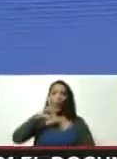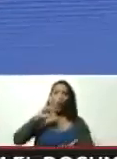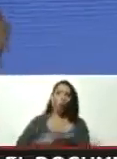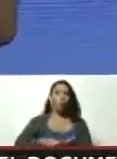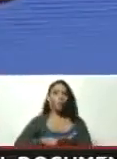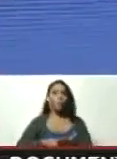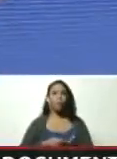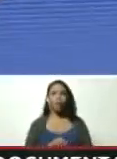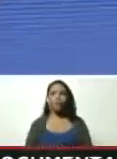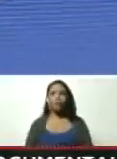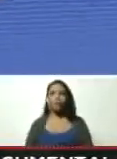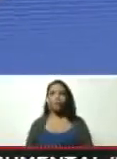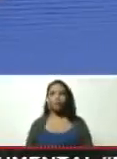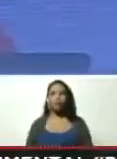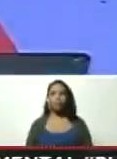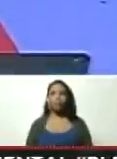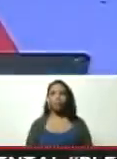¡Cúmplase!